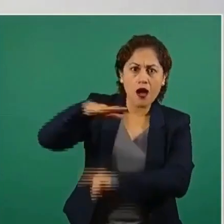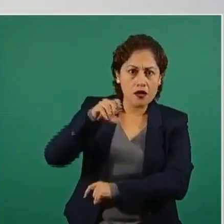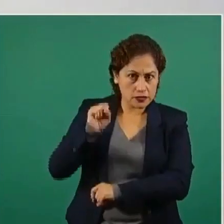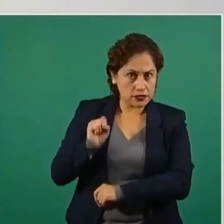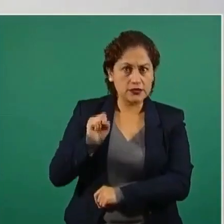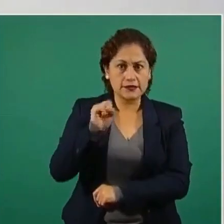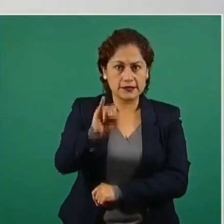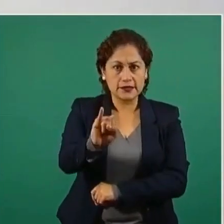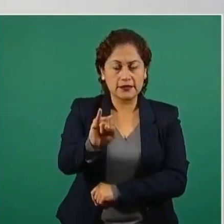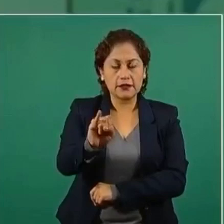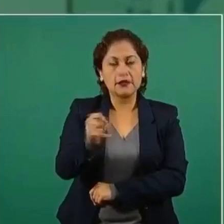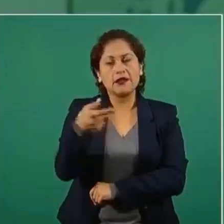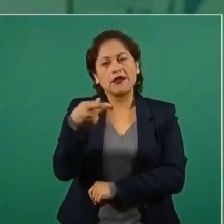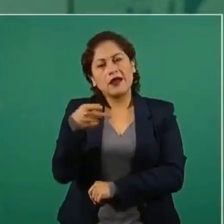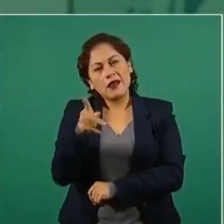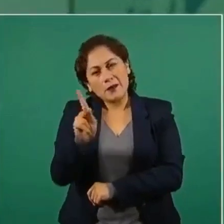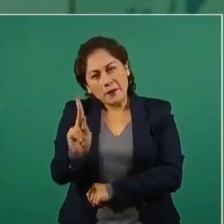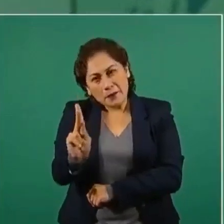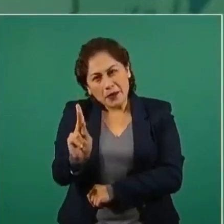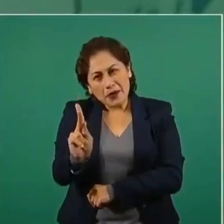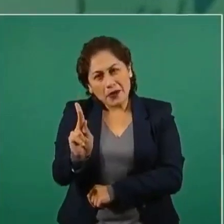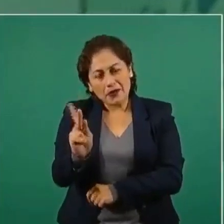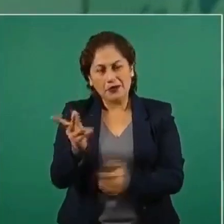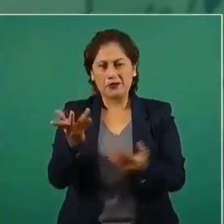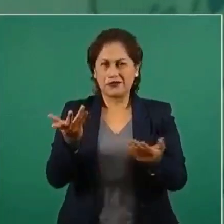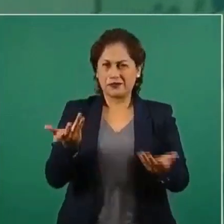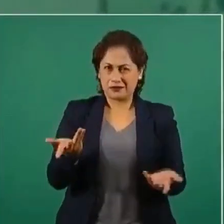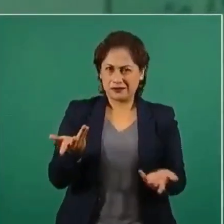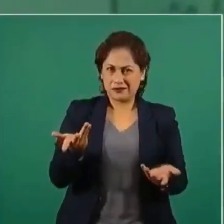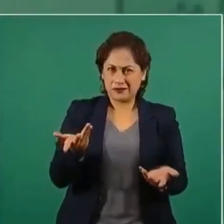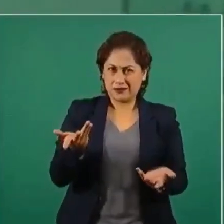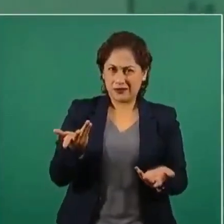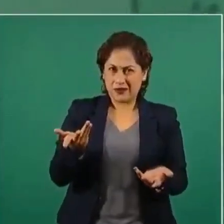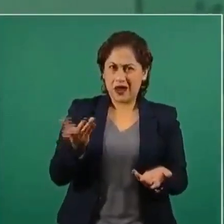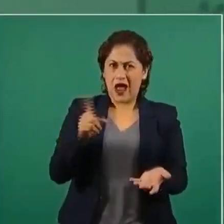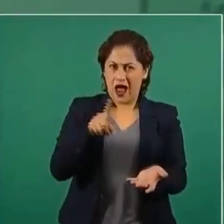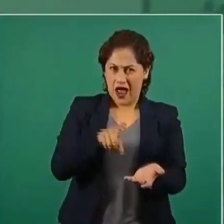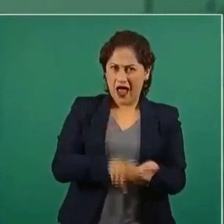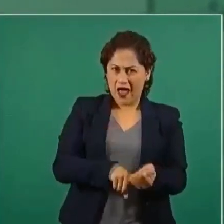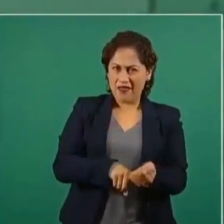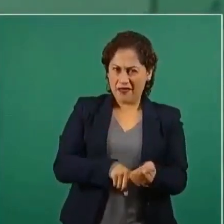pero ¿qué no hay en todo esto? Mucha hipocresía.